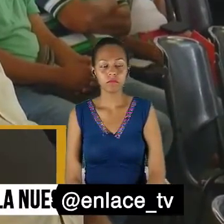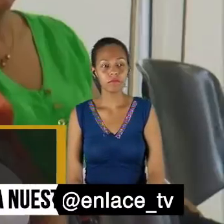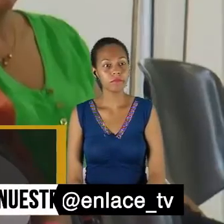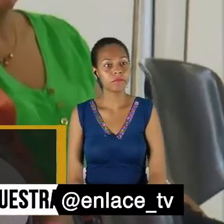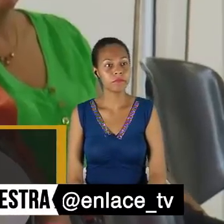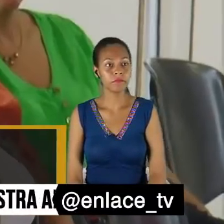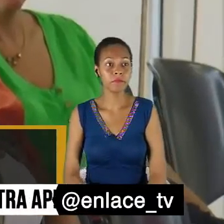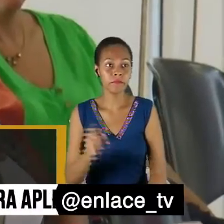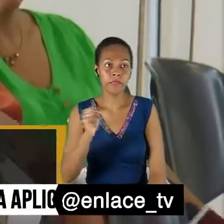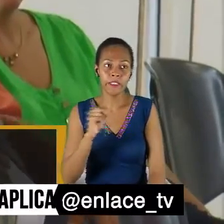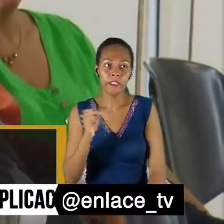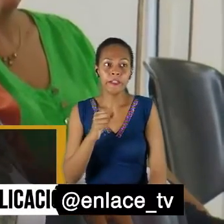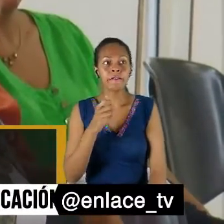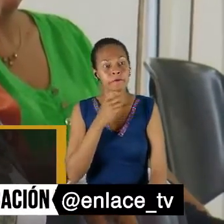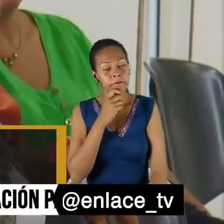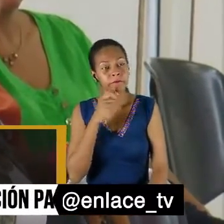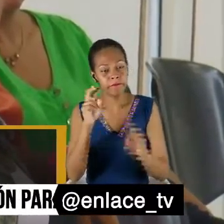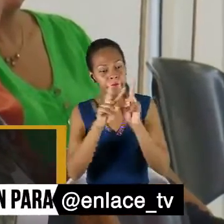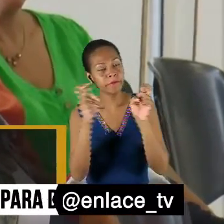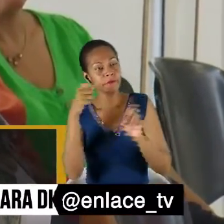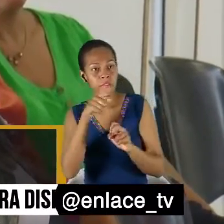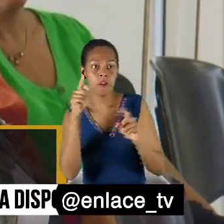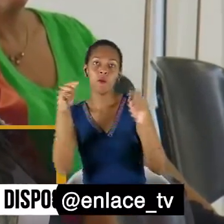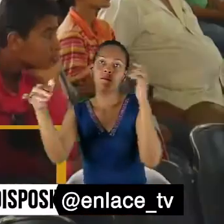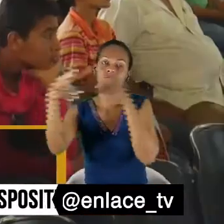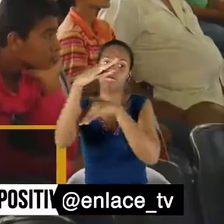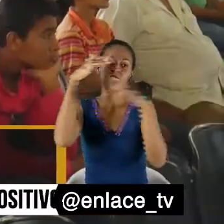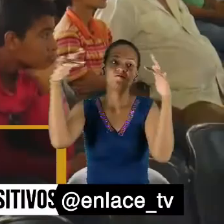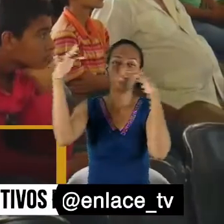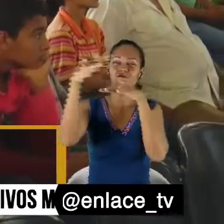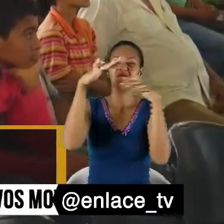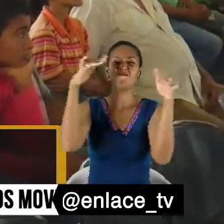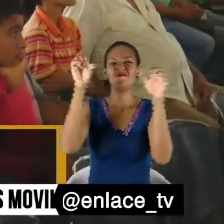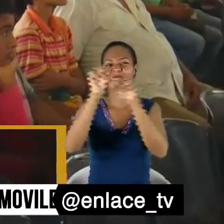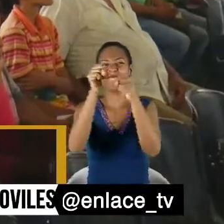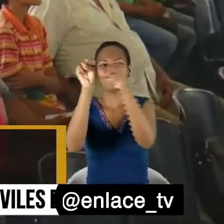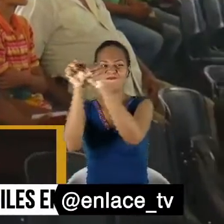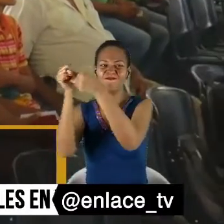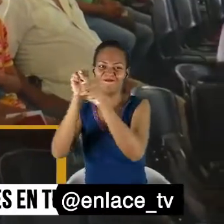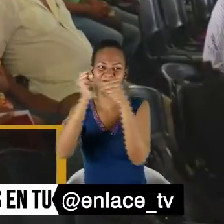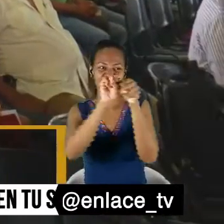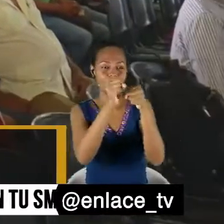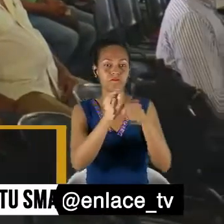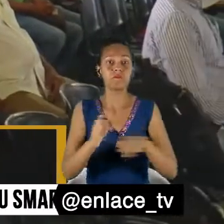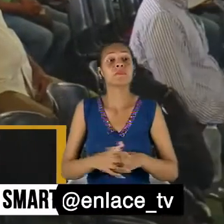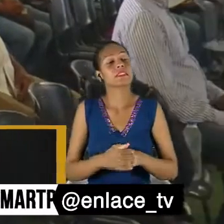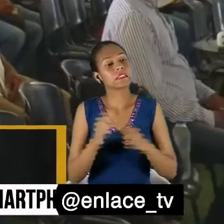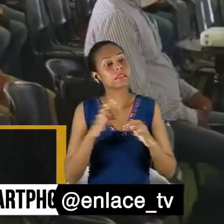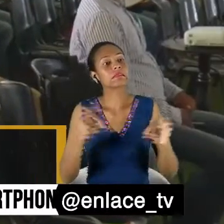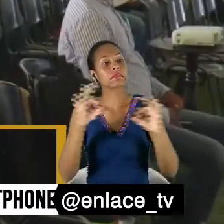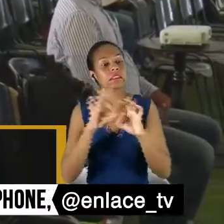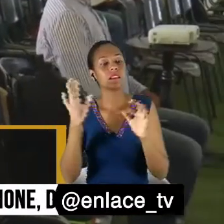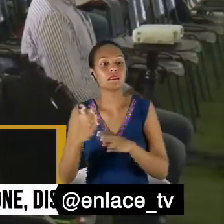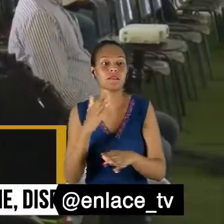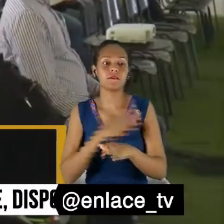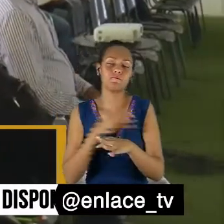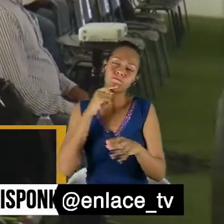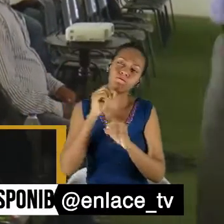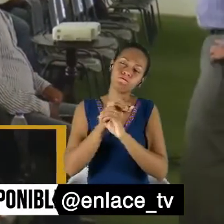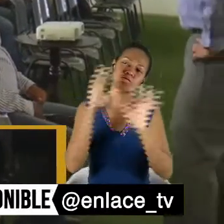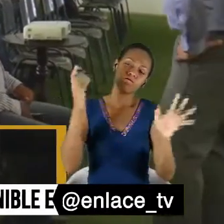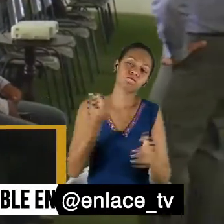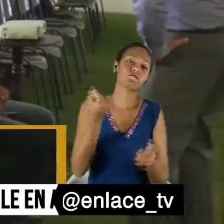de compensaciones y hablar del tema de daños ambientales, pues es un tema que exige tener mucha claridad técnica científica sobre las